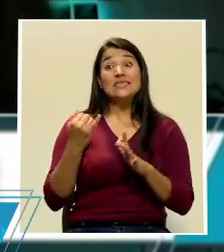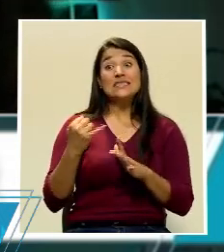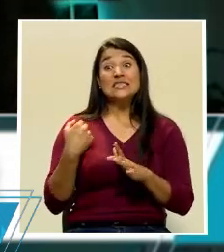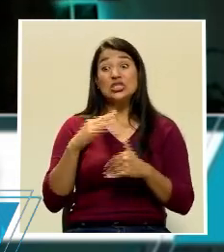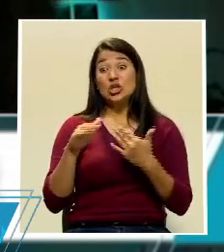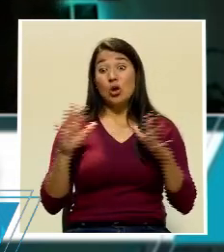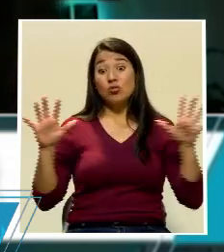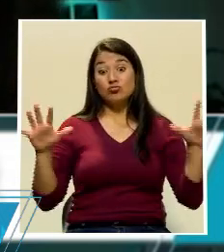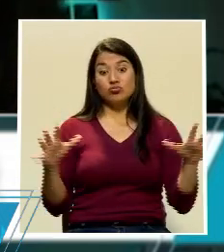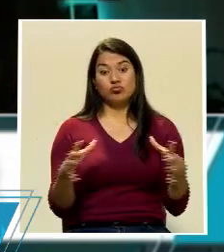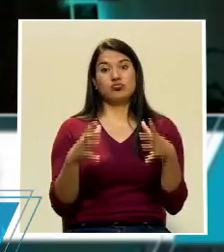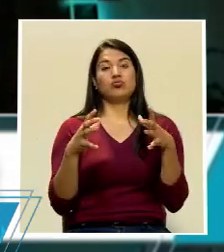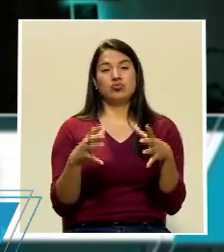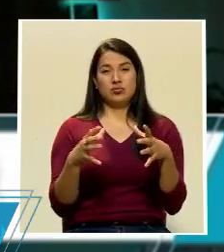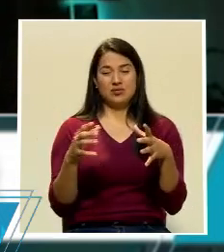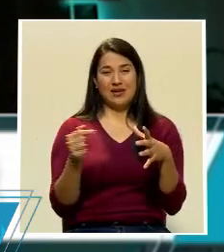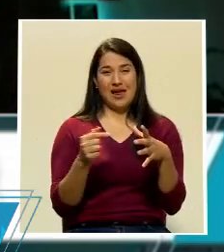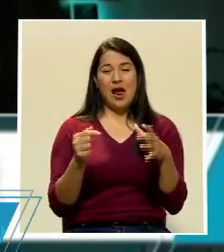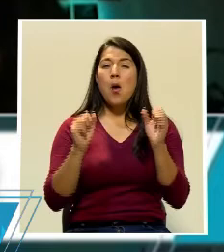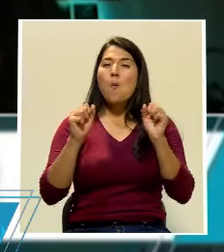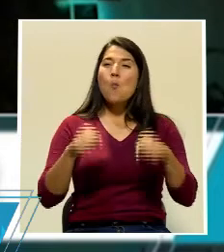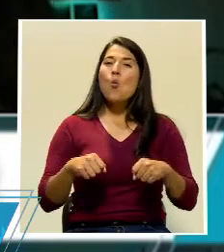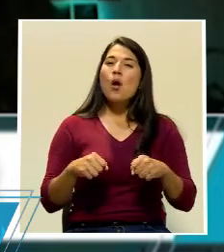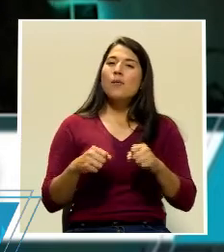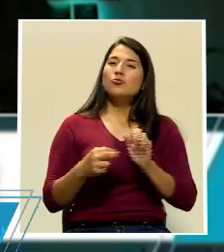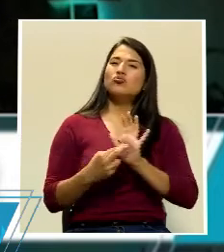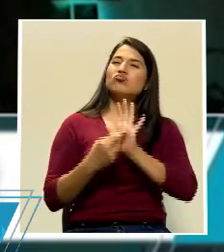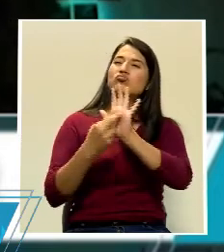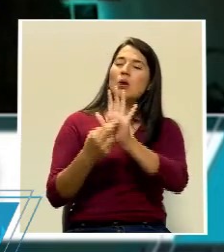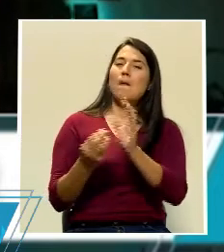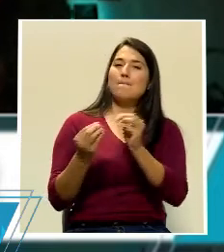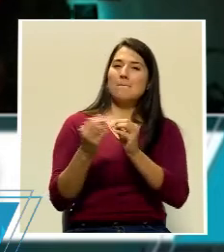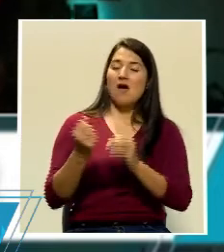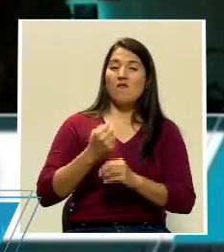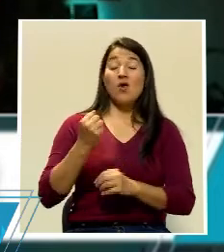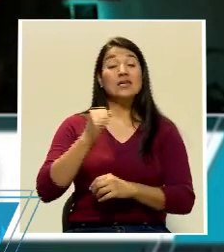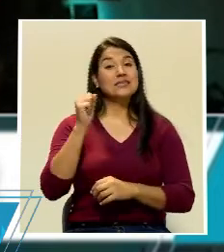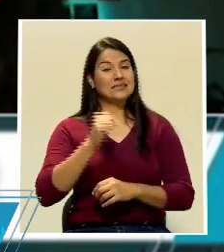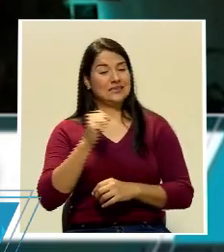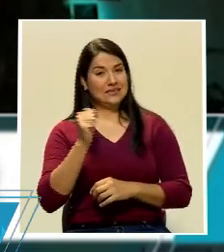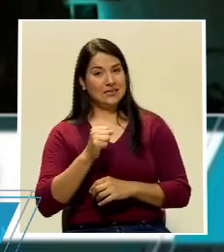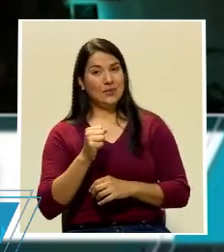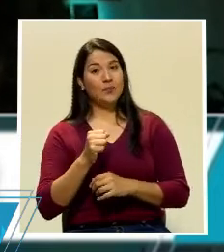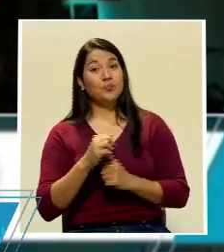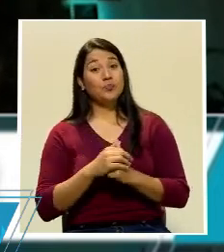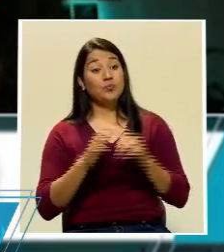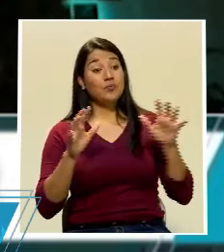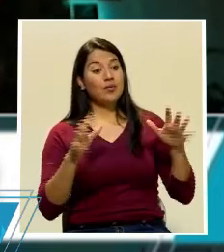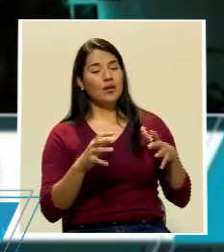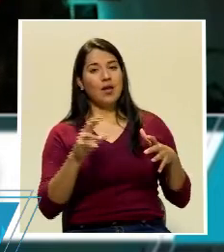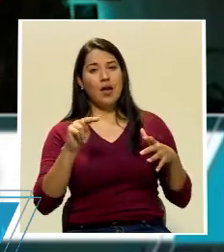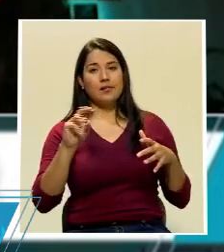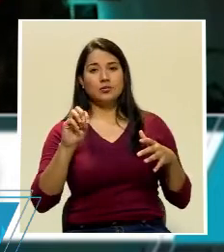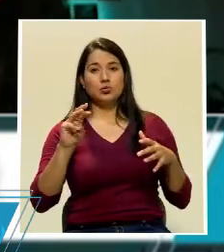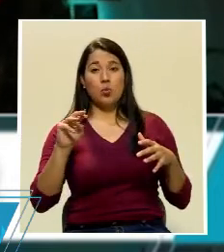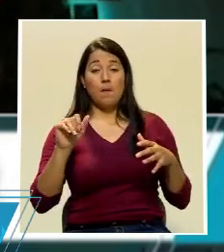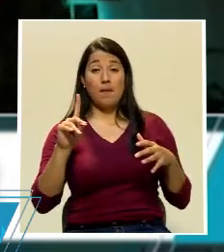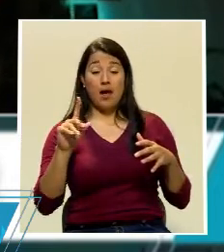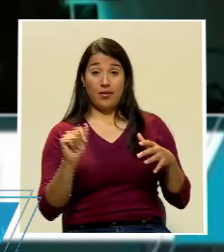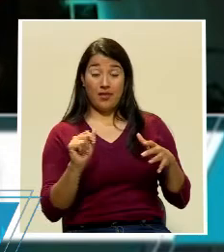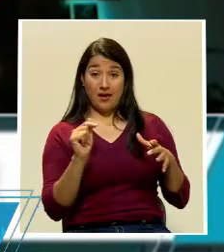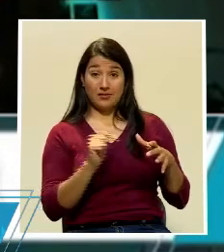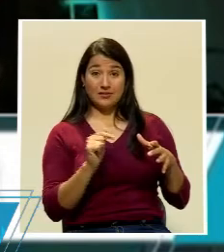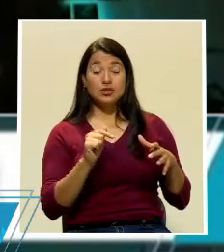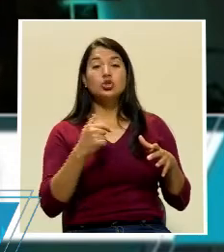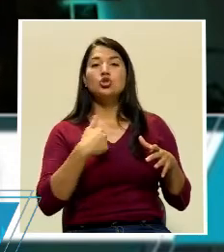grupal se puede generar como una voz un poco más fuerte. Así es, el colectivo Nómada, entre el colectivo